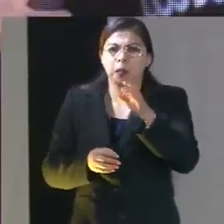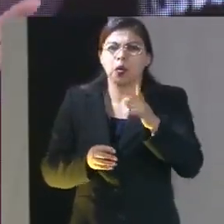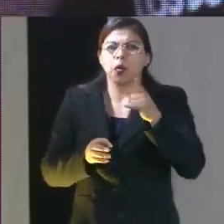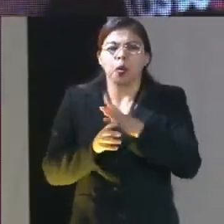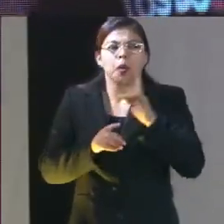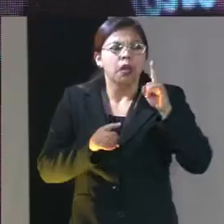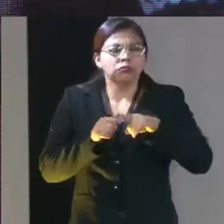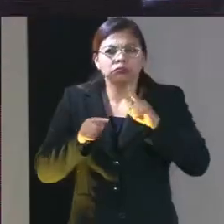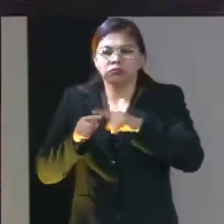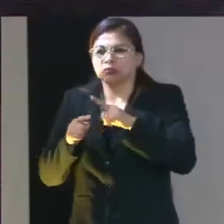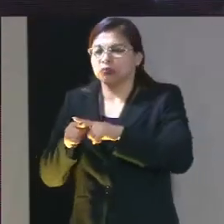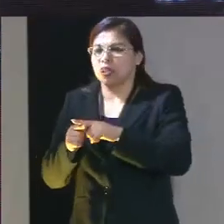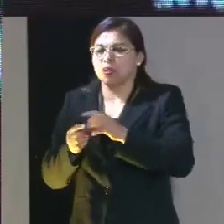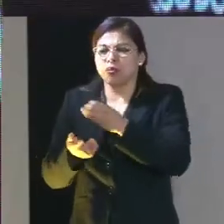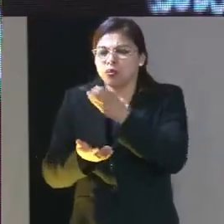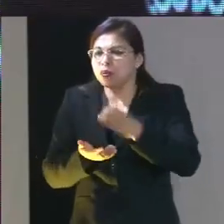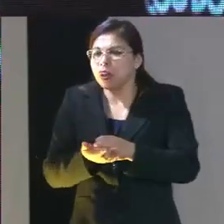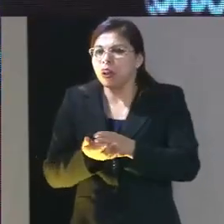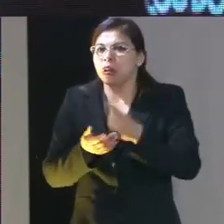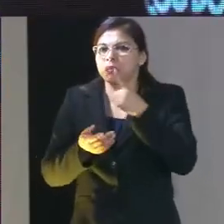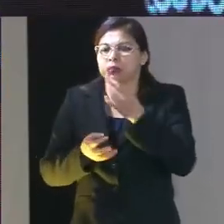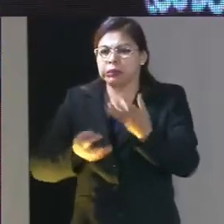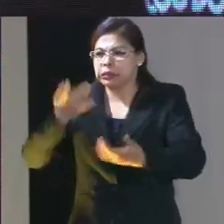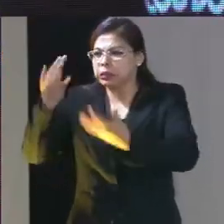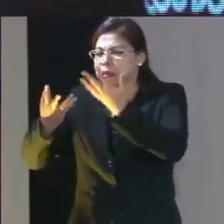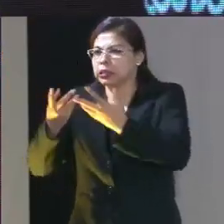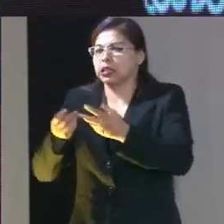ciudades, incendiarlas y violar a todas las mujeres?